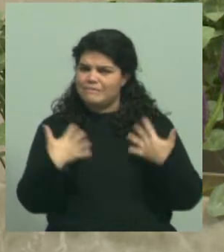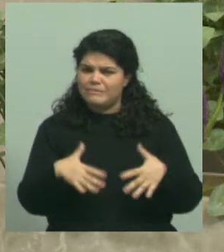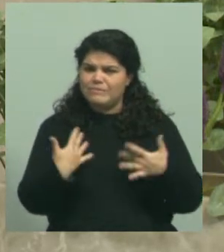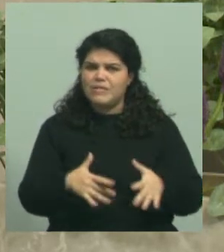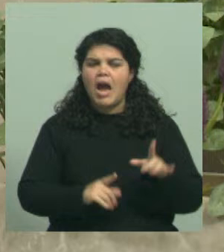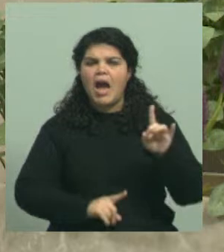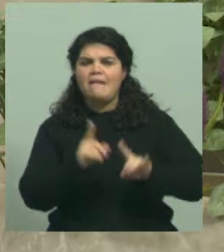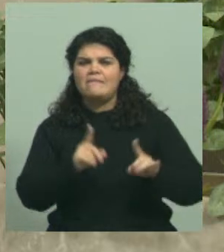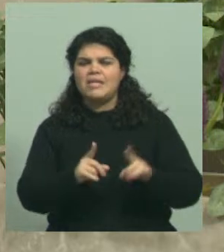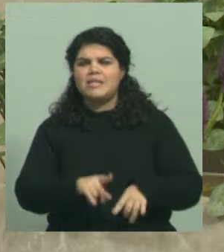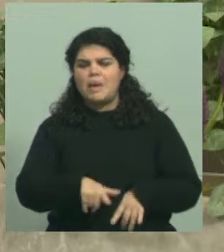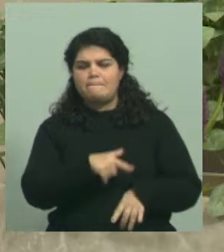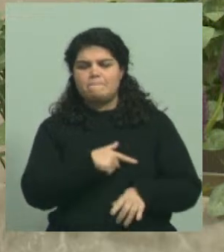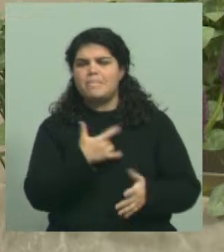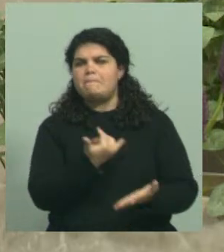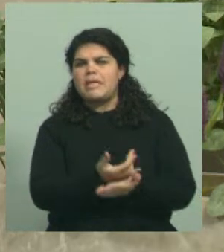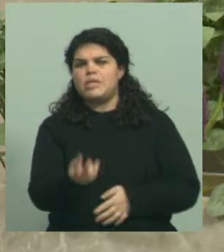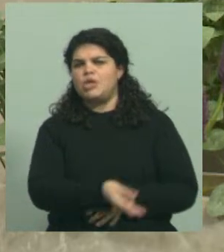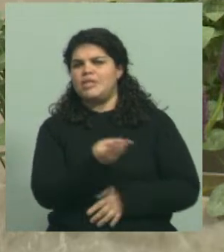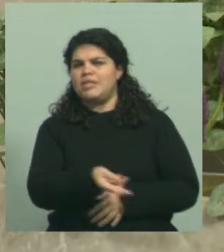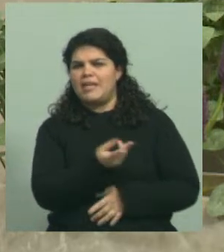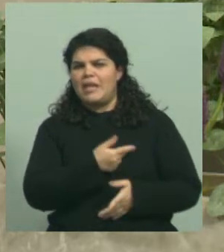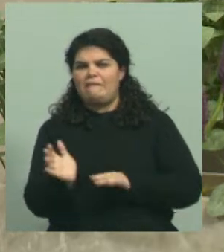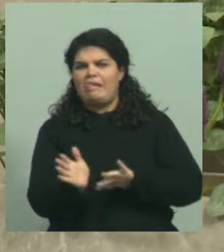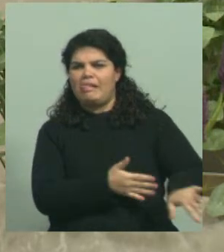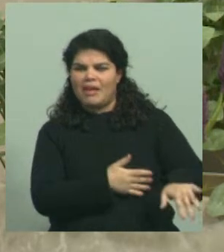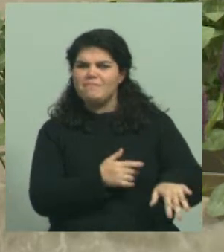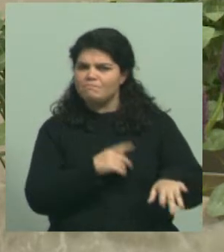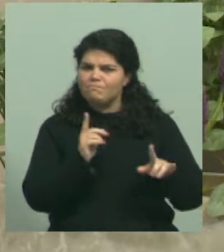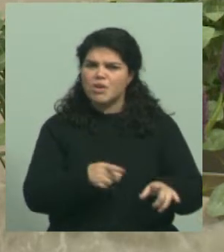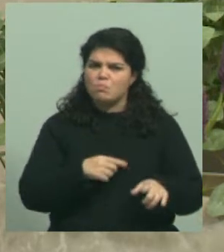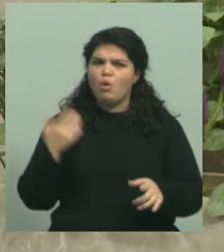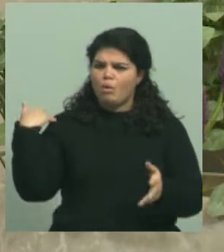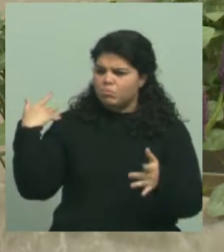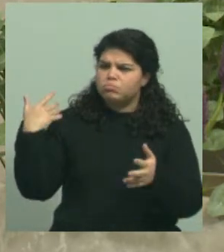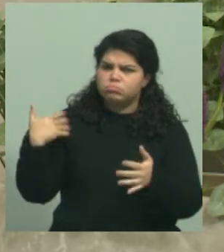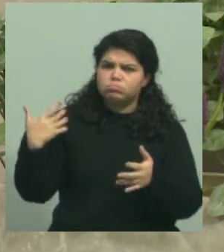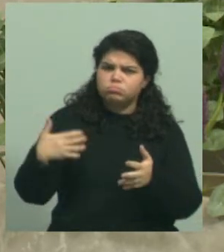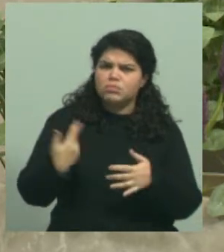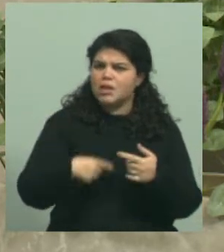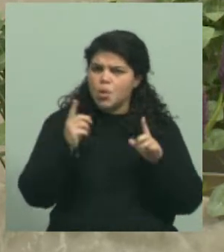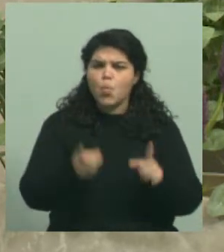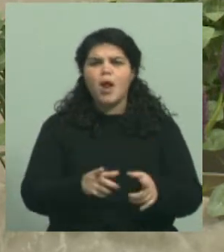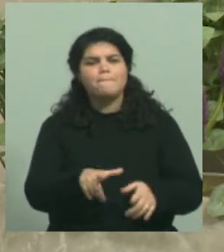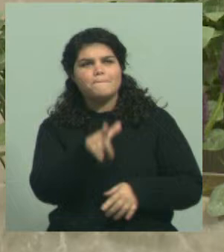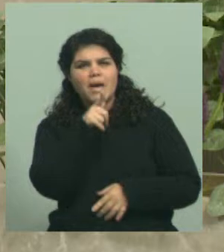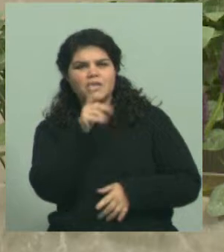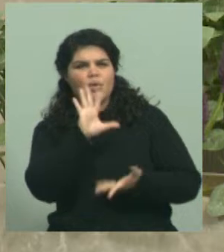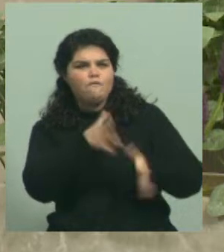invalidada, ¿no? Desde algunos sectores. ¿Cuál es la posición que tienen hoy ustedes frente a esto que incluso a veces se siente como un ataque a la